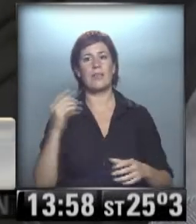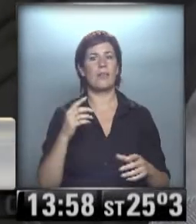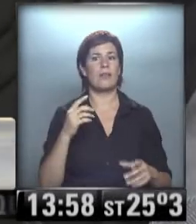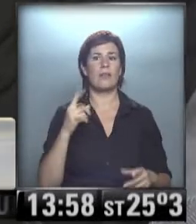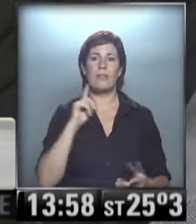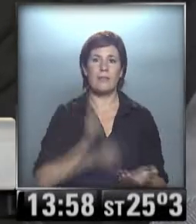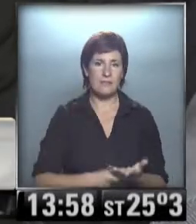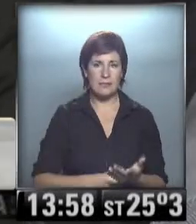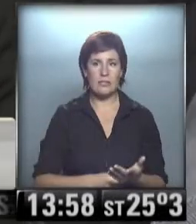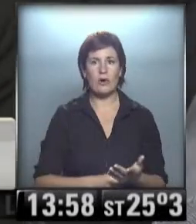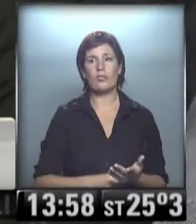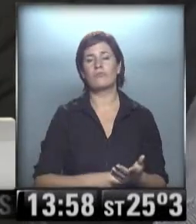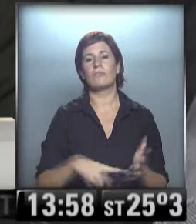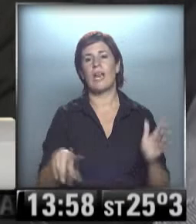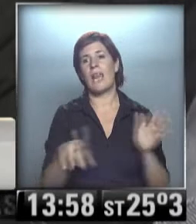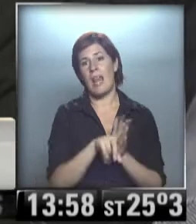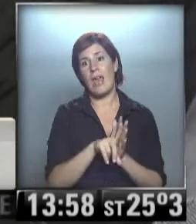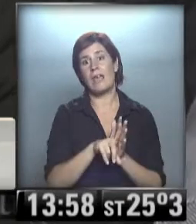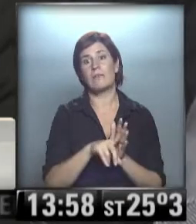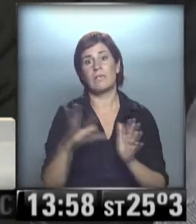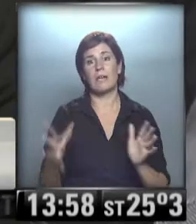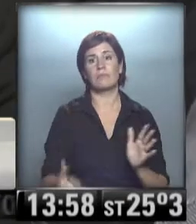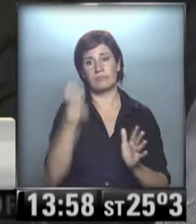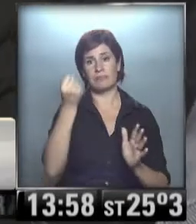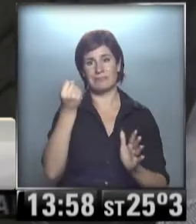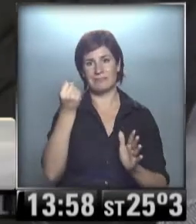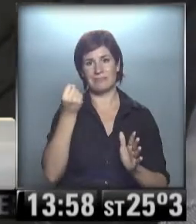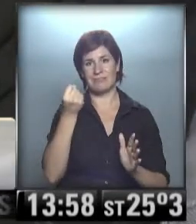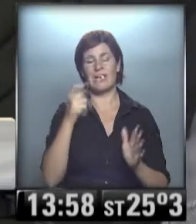e impulsar la ley que termina siendo la